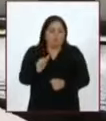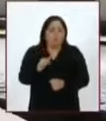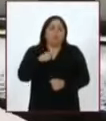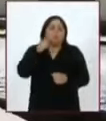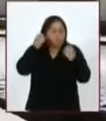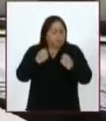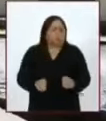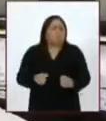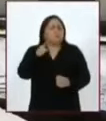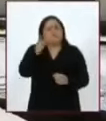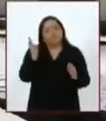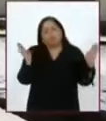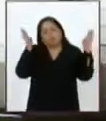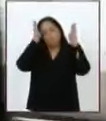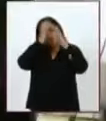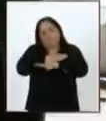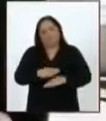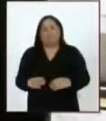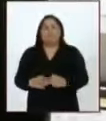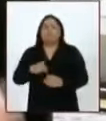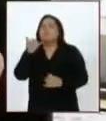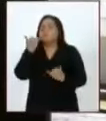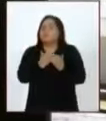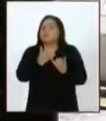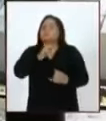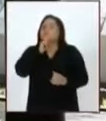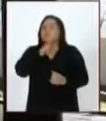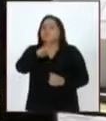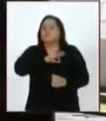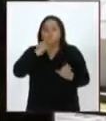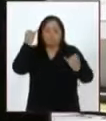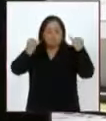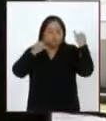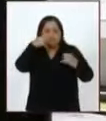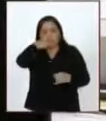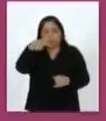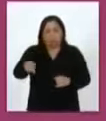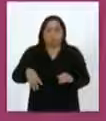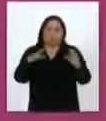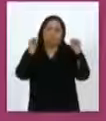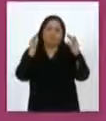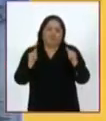te vas a entretener mucho. Y también podrás crear la tuya. ¡Adiós!